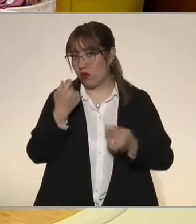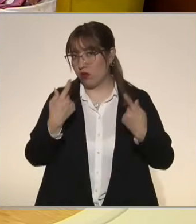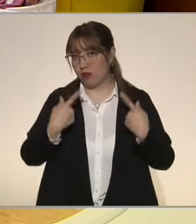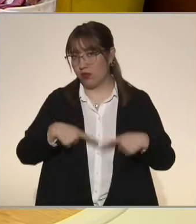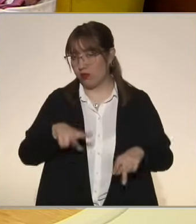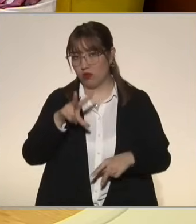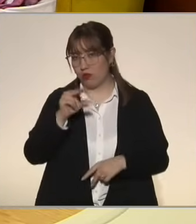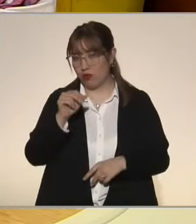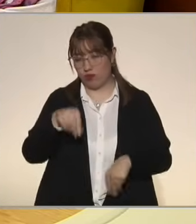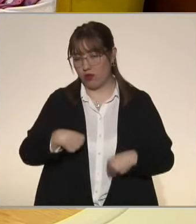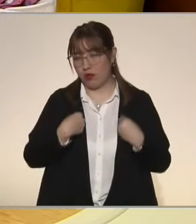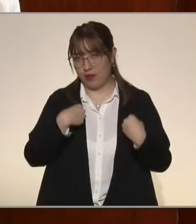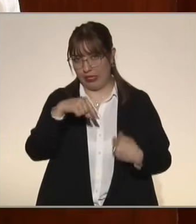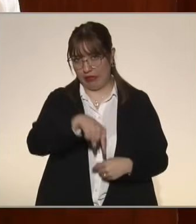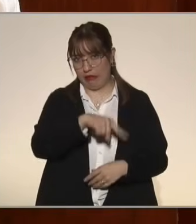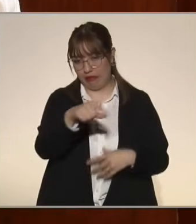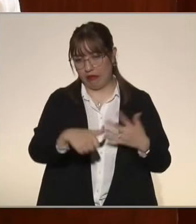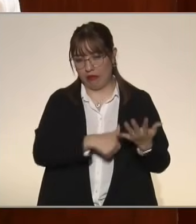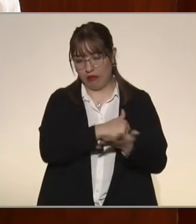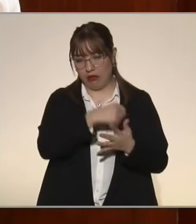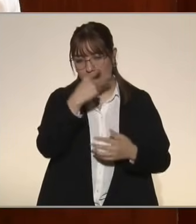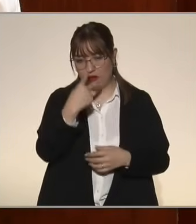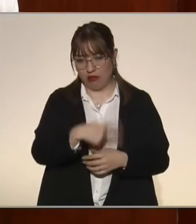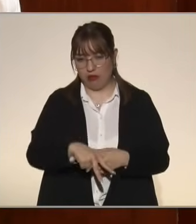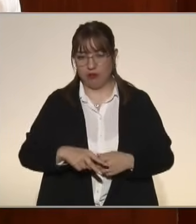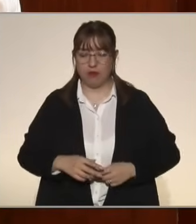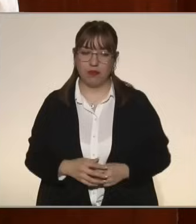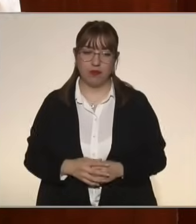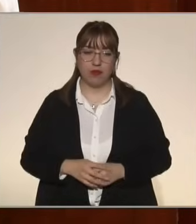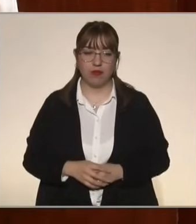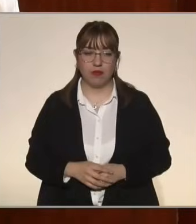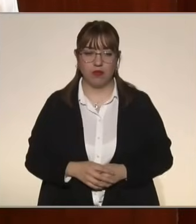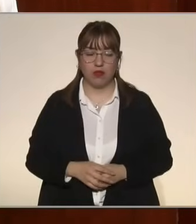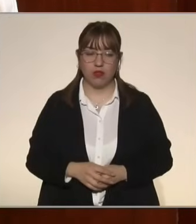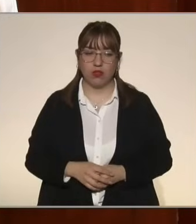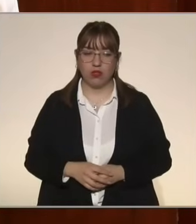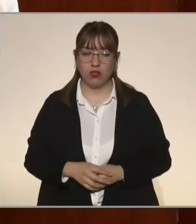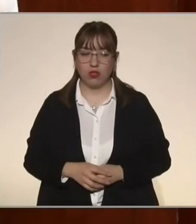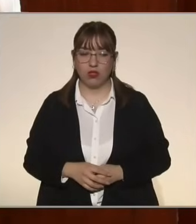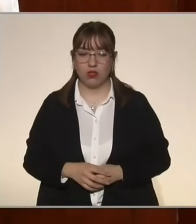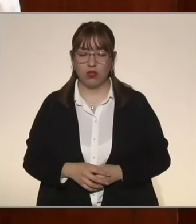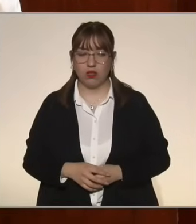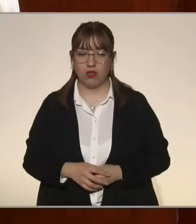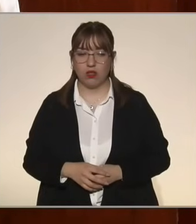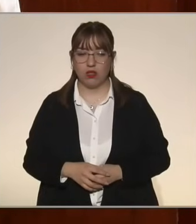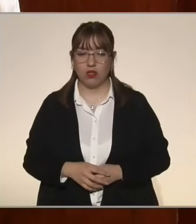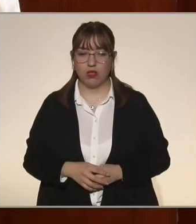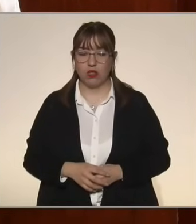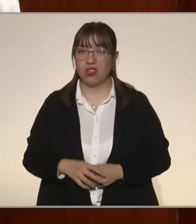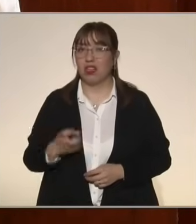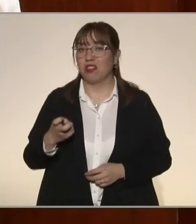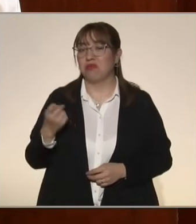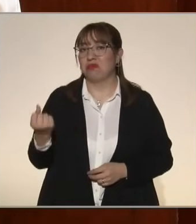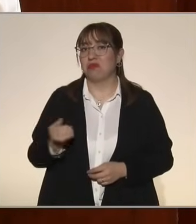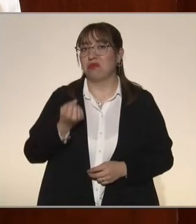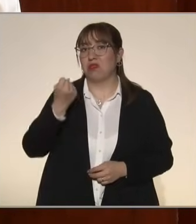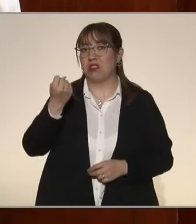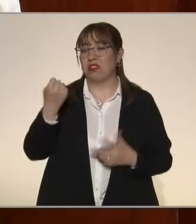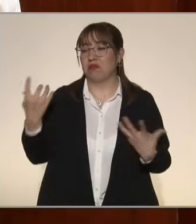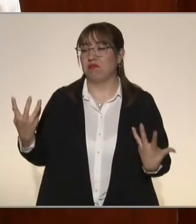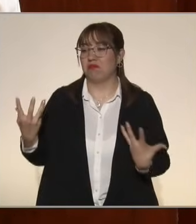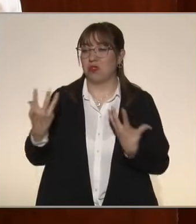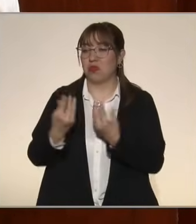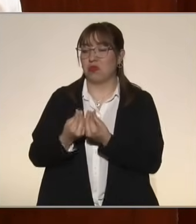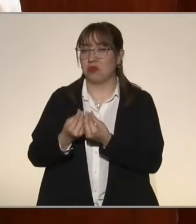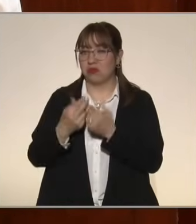México y por alguna razón que la vida quiso, estuvimos ese día todos ahí.